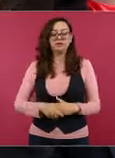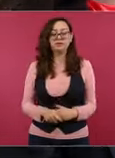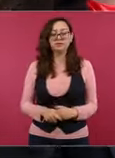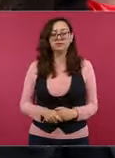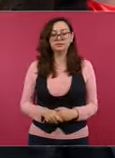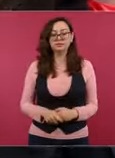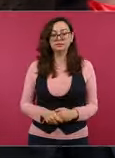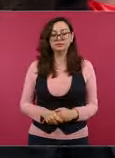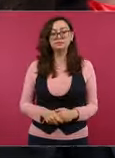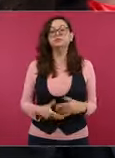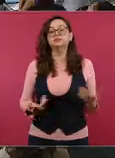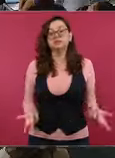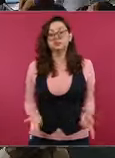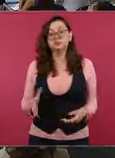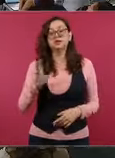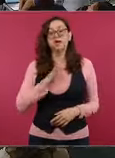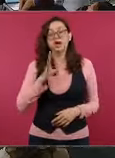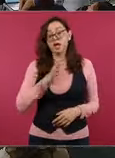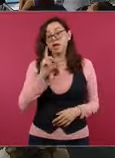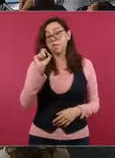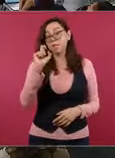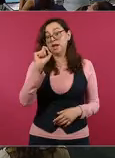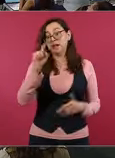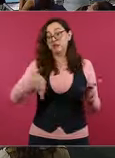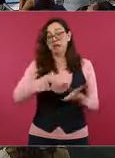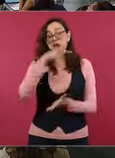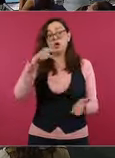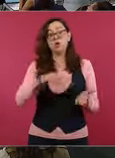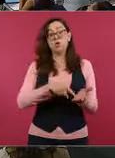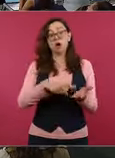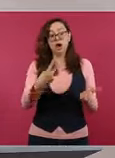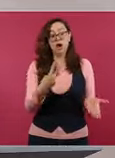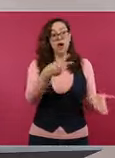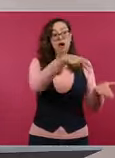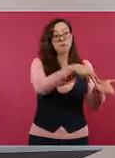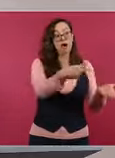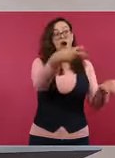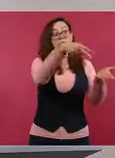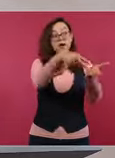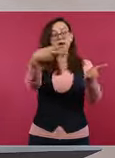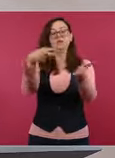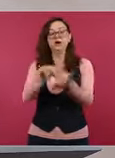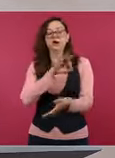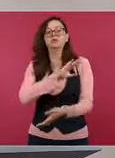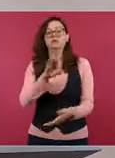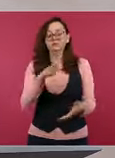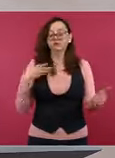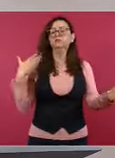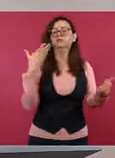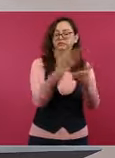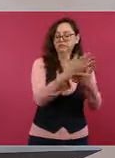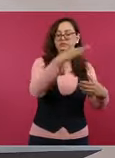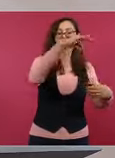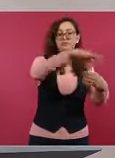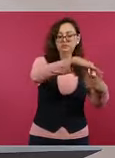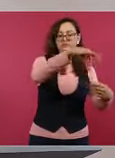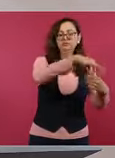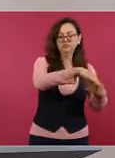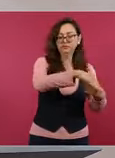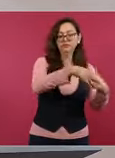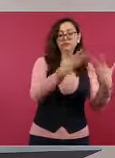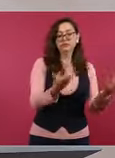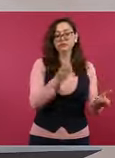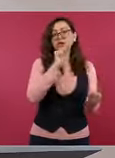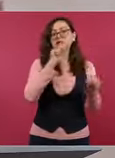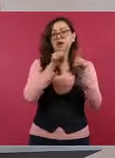En las 20 casillas presenciales de Estados Unidos y en las 3 fuera de Estados Unidos. Ahí va a haber posibilidades de votar